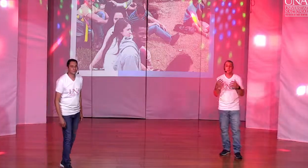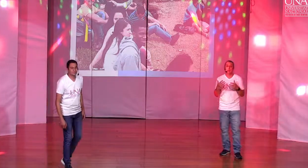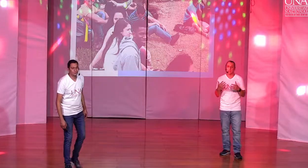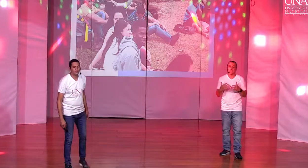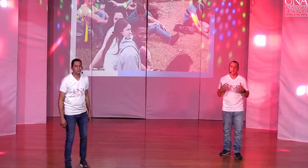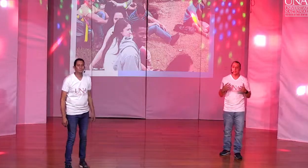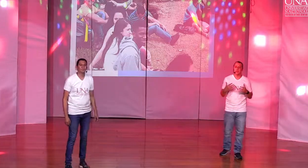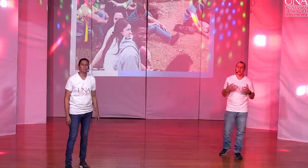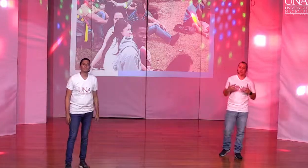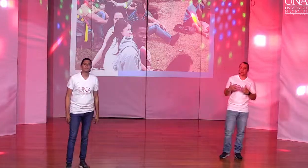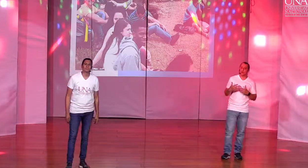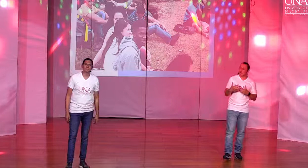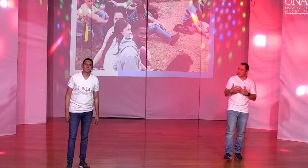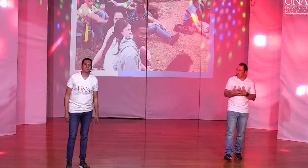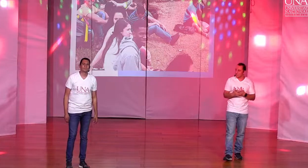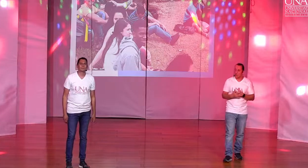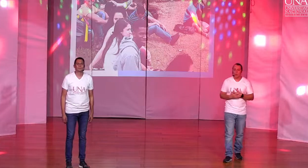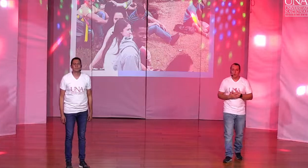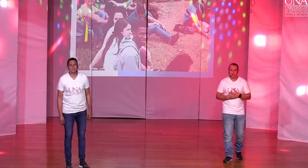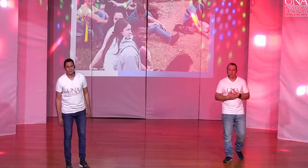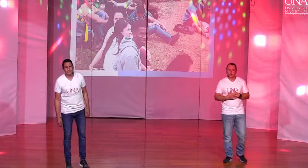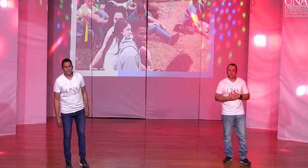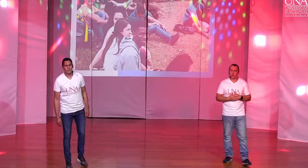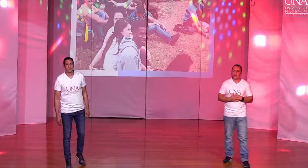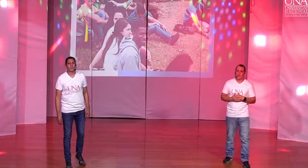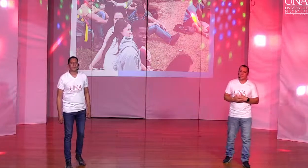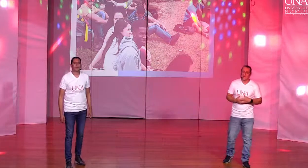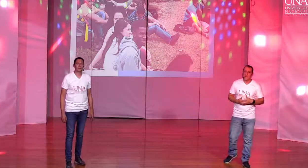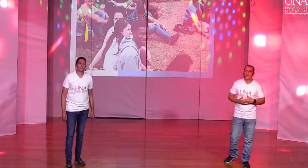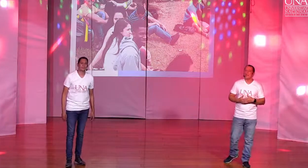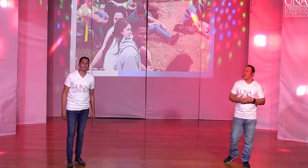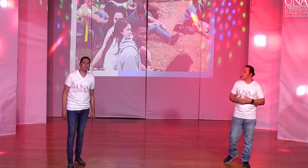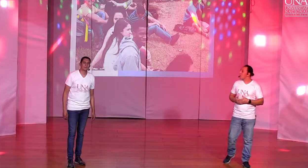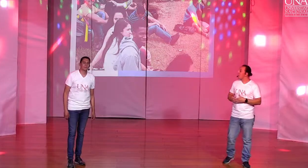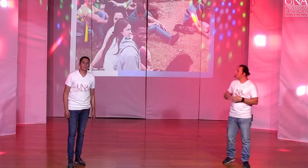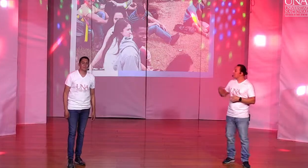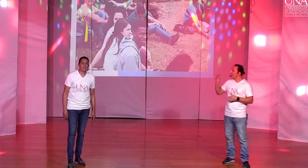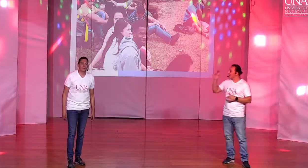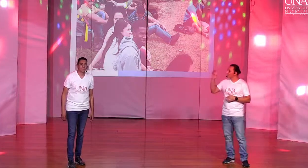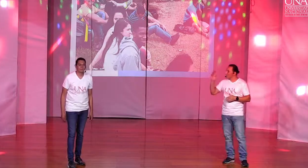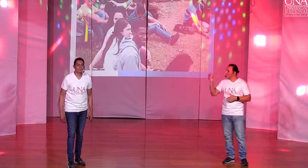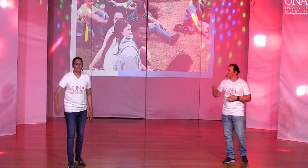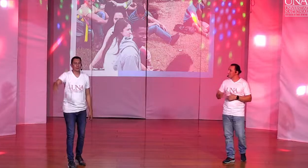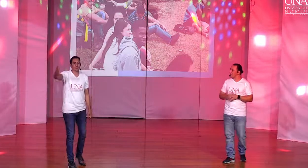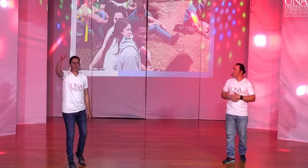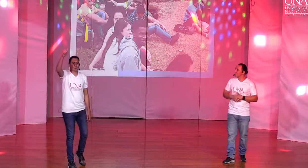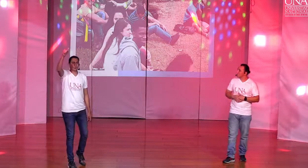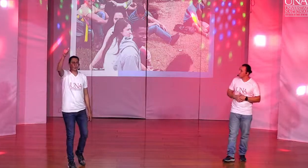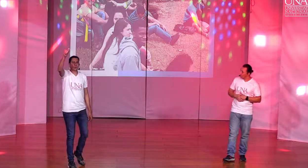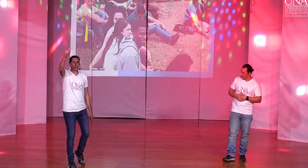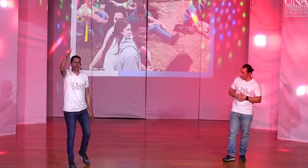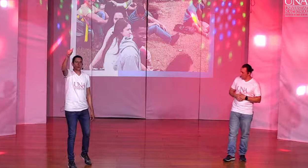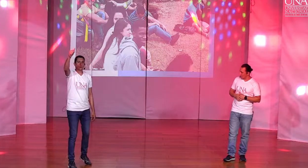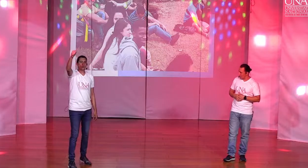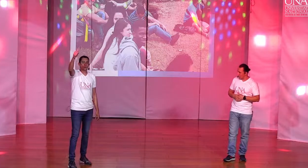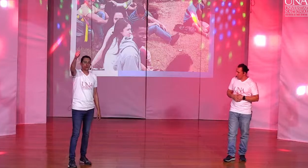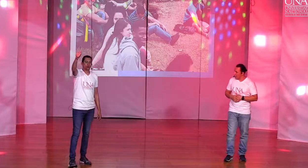usted como estudiante tiene que llevar estudios generales, cursos de estudios generales. Y hay cuatro grandes áreas en que se dividen los